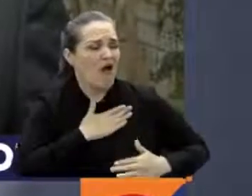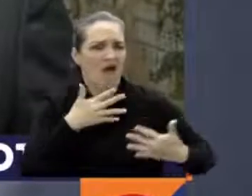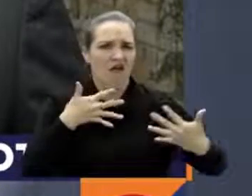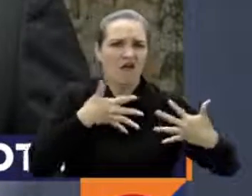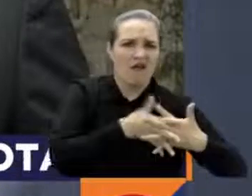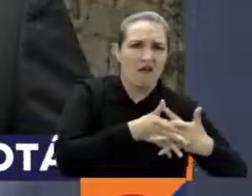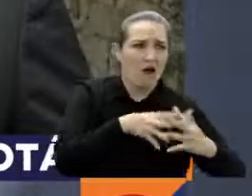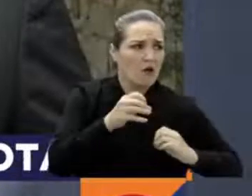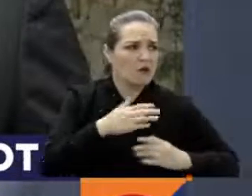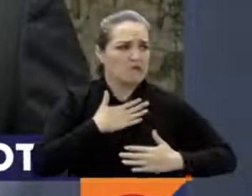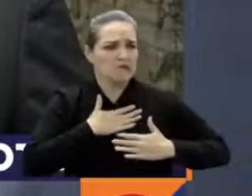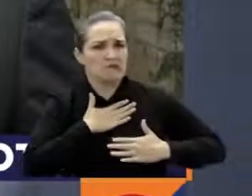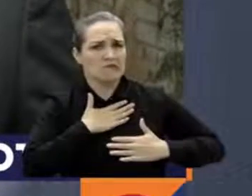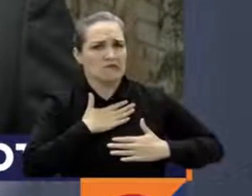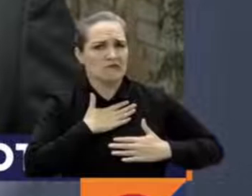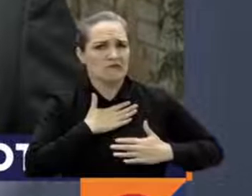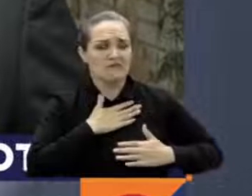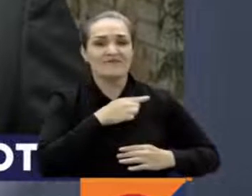del presidente electo? Adelante.